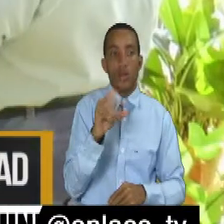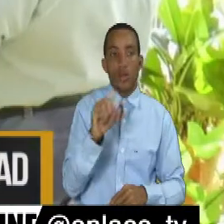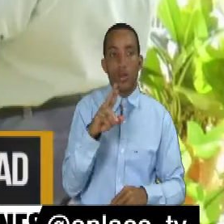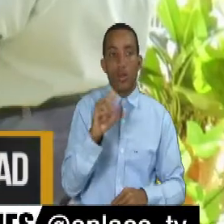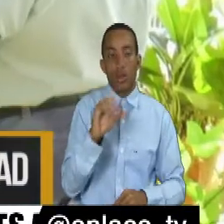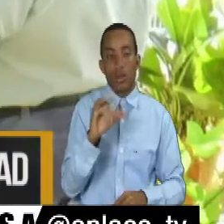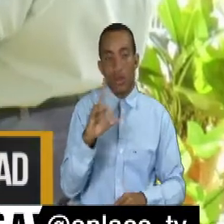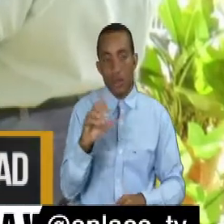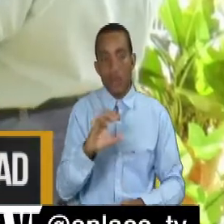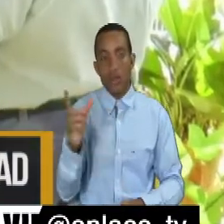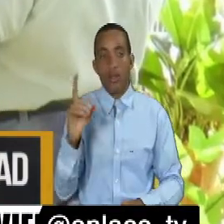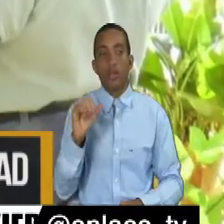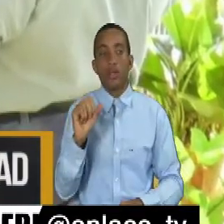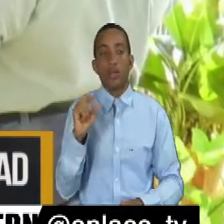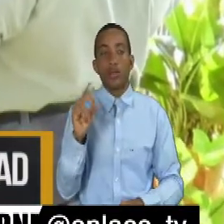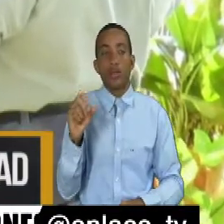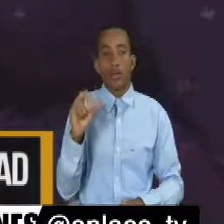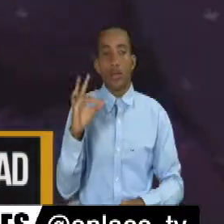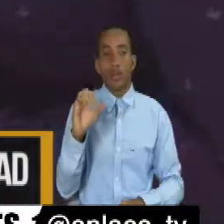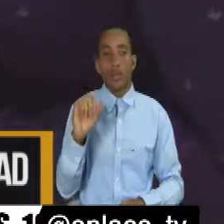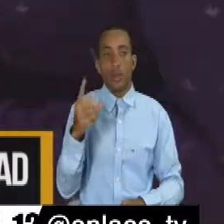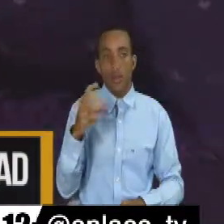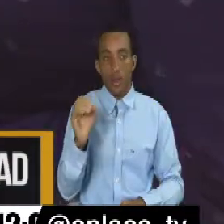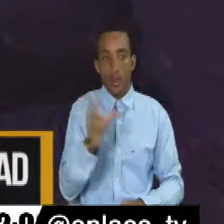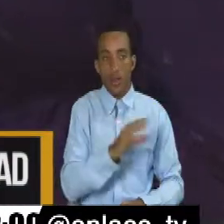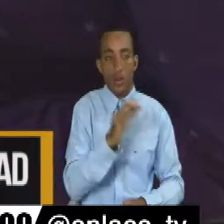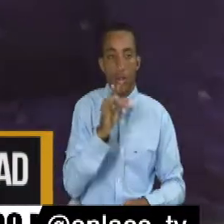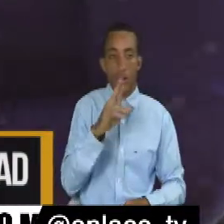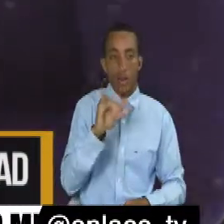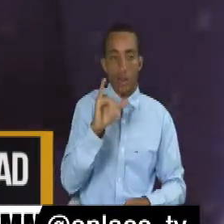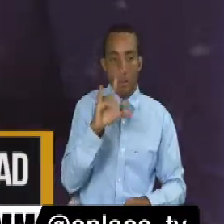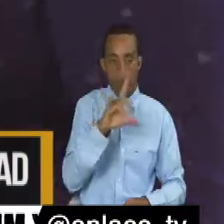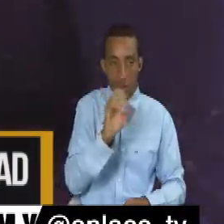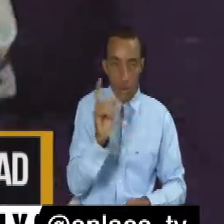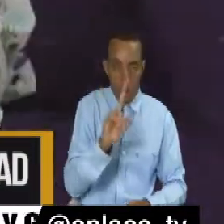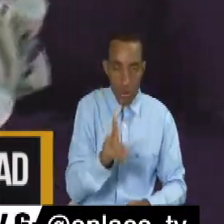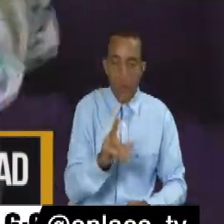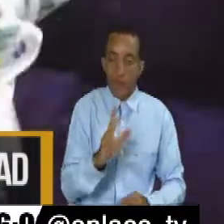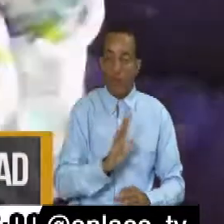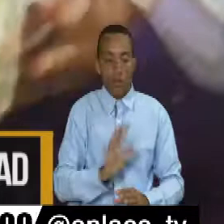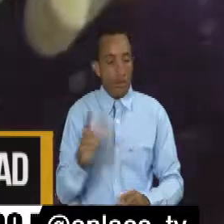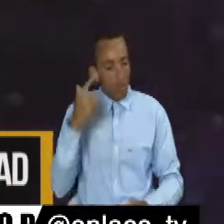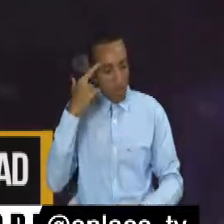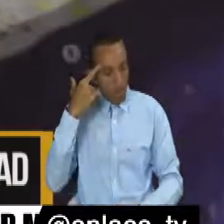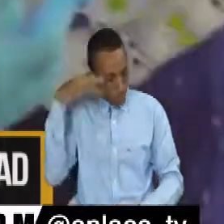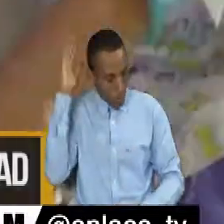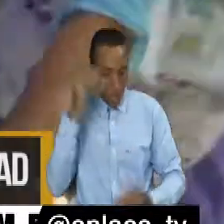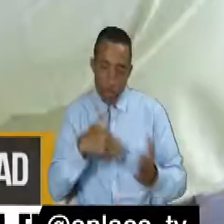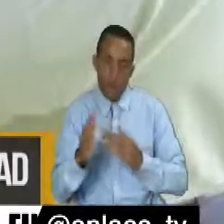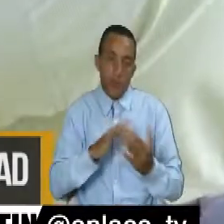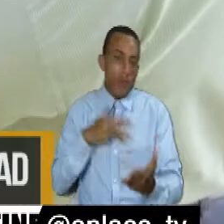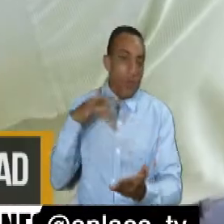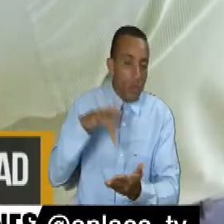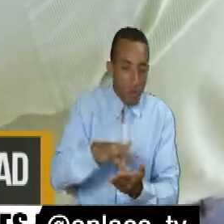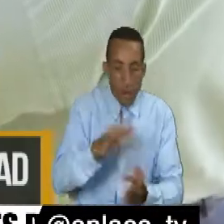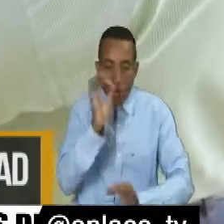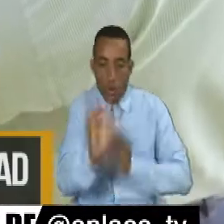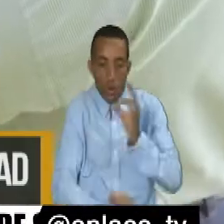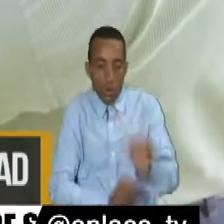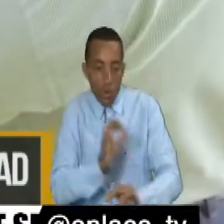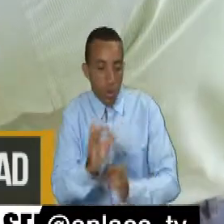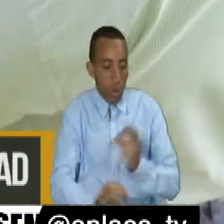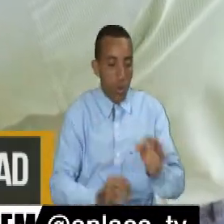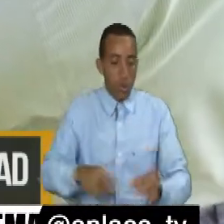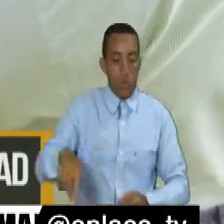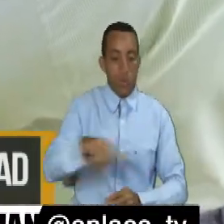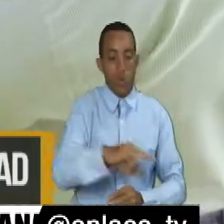Velandia y Amparo Trillos son los valientes que, sin pensarlo dos veces, están dispuestos para brindar ese calor humano que en muchas oportunidades